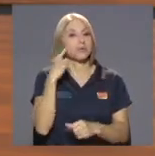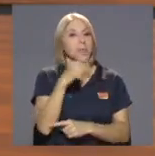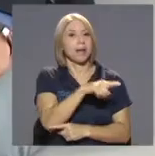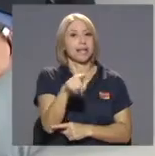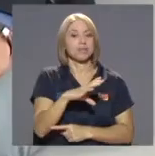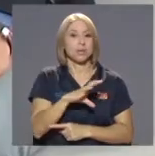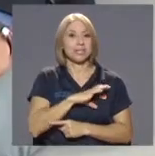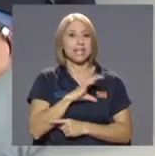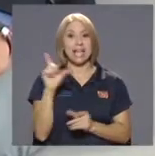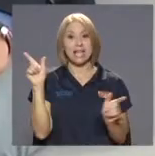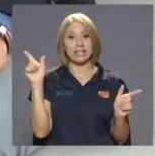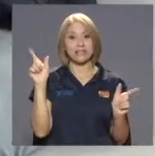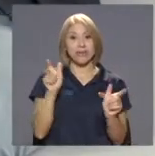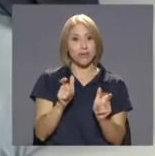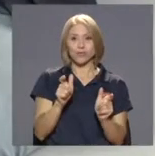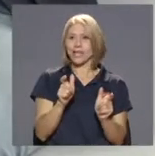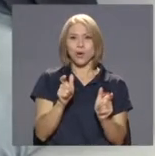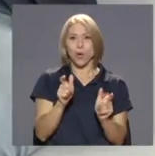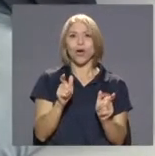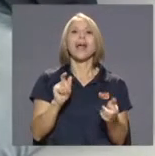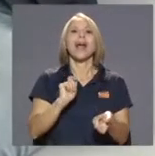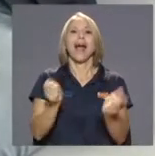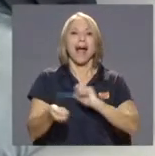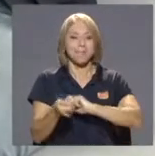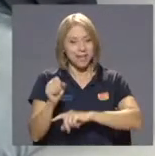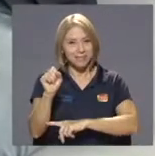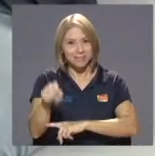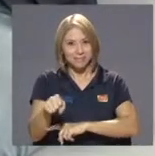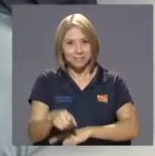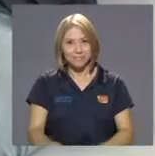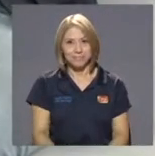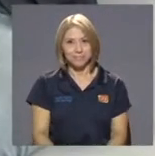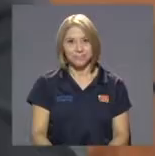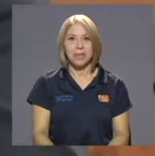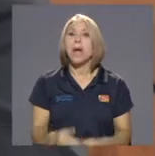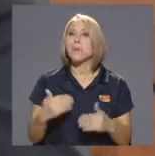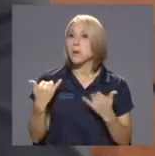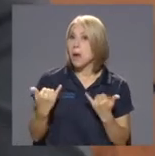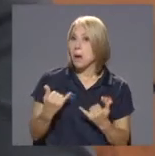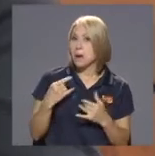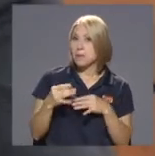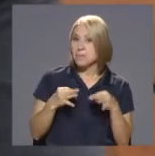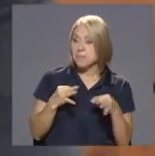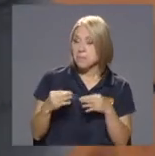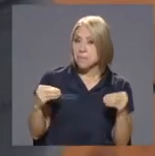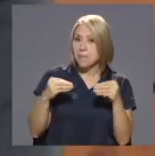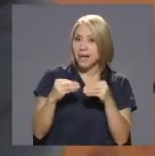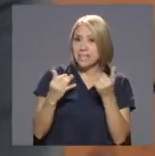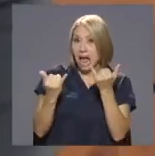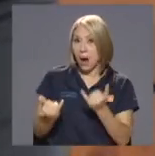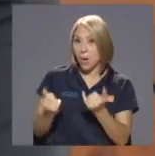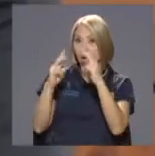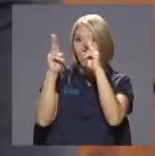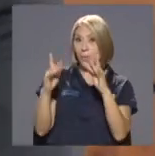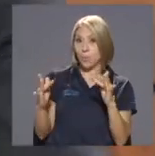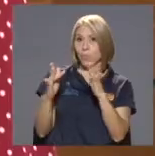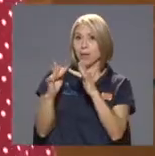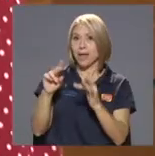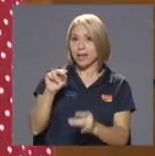cambia. Ahora vamos a avanzar un poquito más en esa explicación. Tenemos algunas consultas en redes sociales. Vamos con